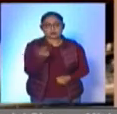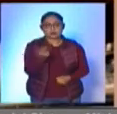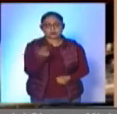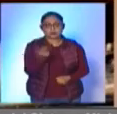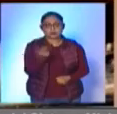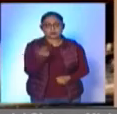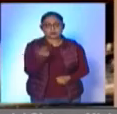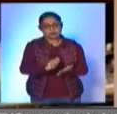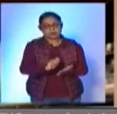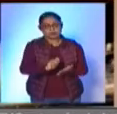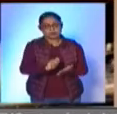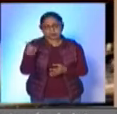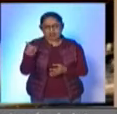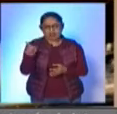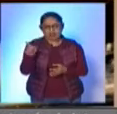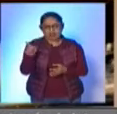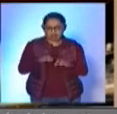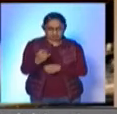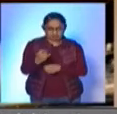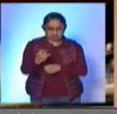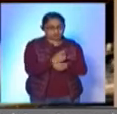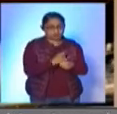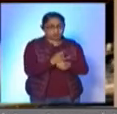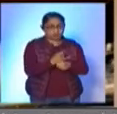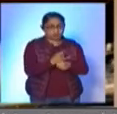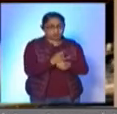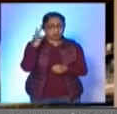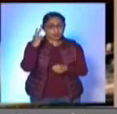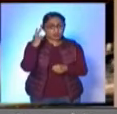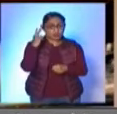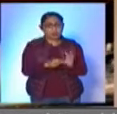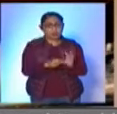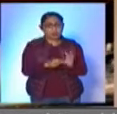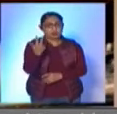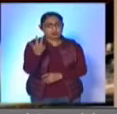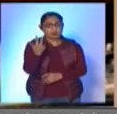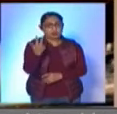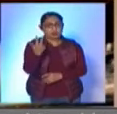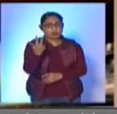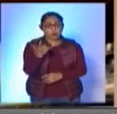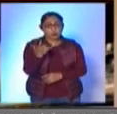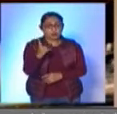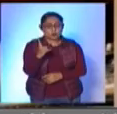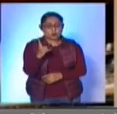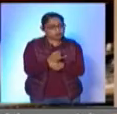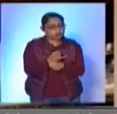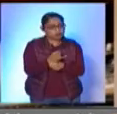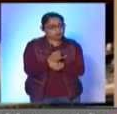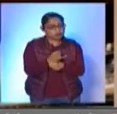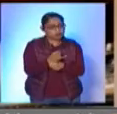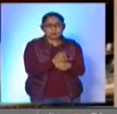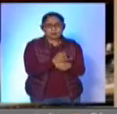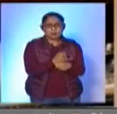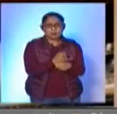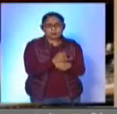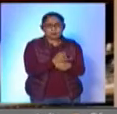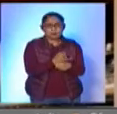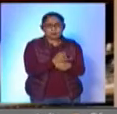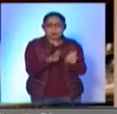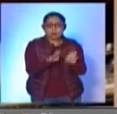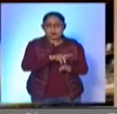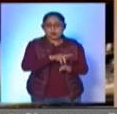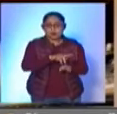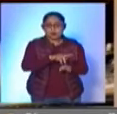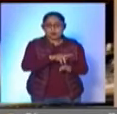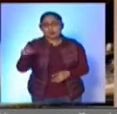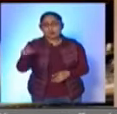trabajo de investigación comenzó en julio del año 2013, en donde documentaron los relatos del lago de Siragüén